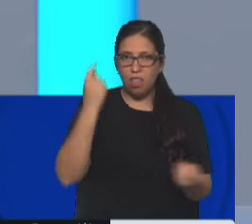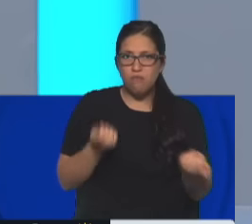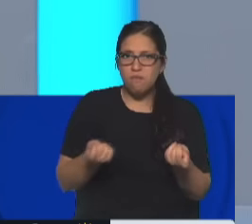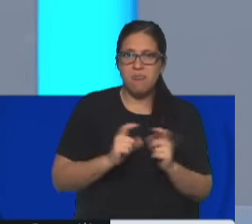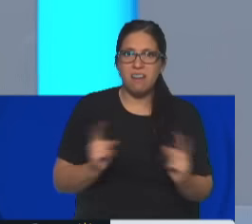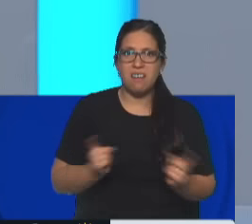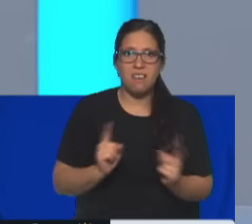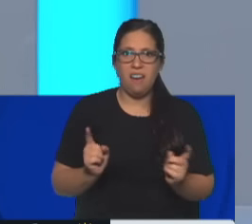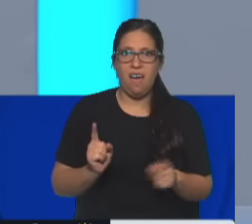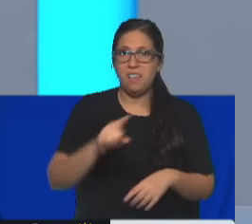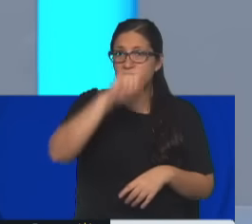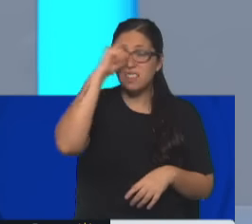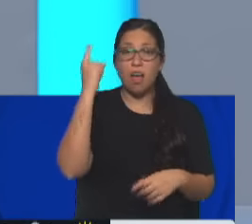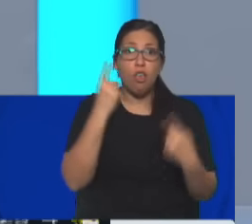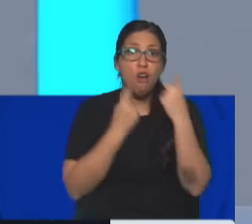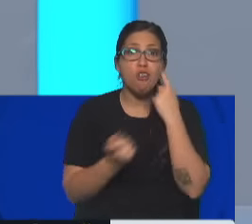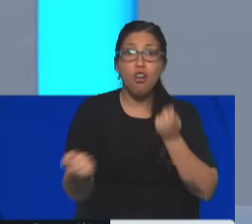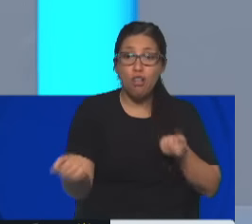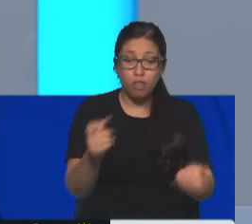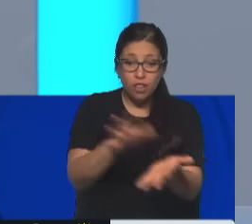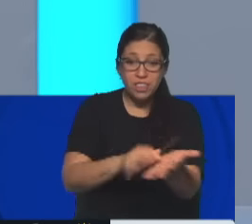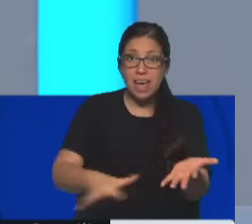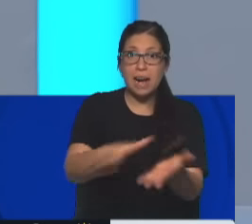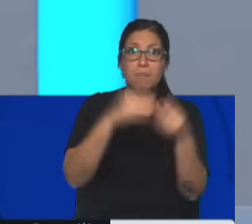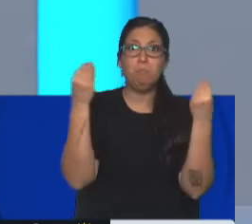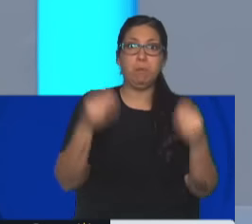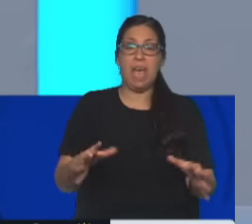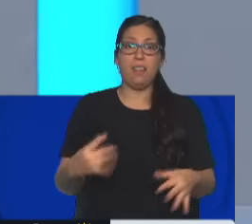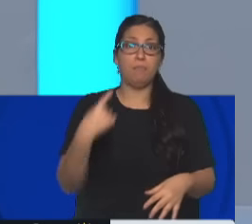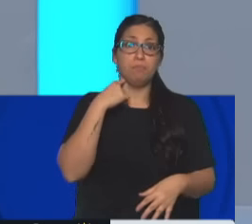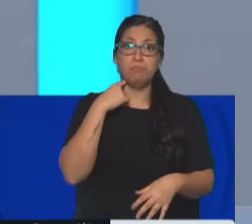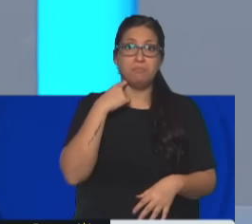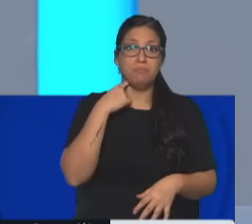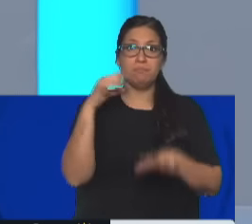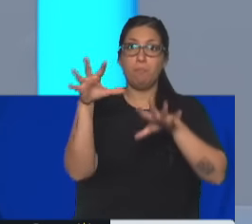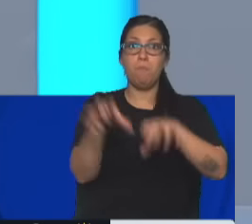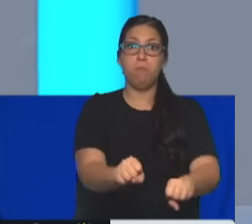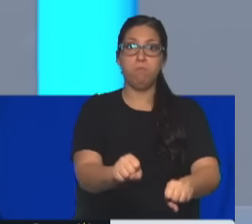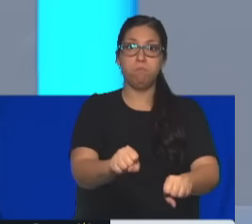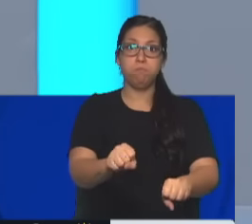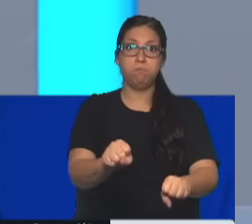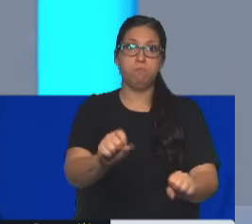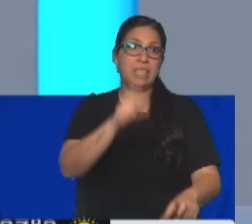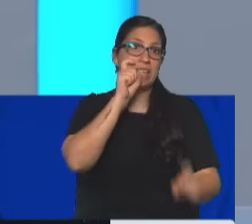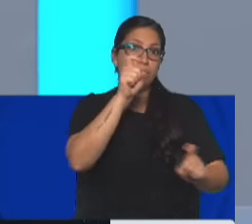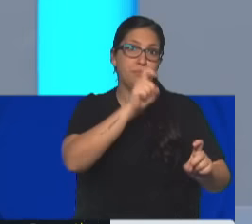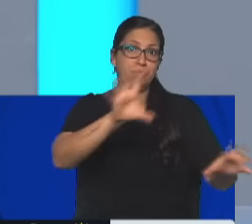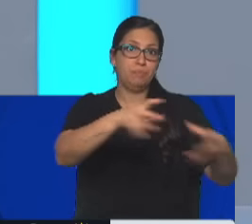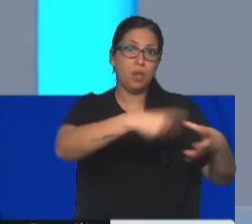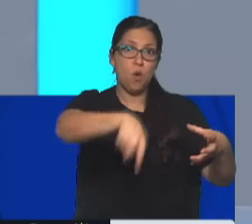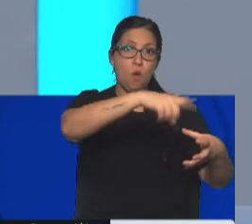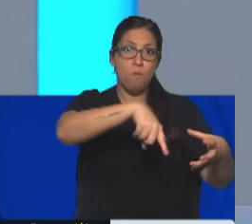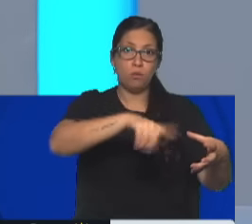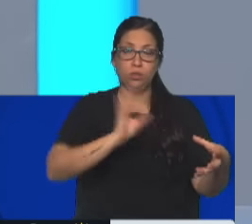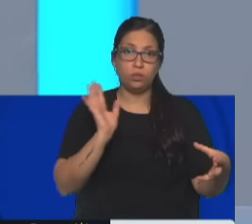eso, es el Estado que pierde el control sobre su propio territorio, y eso es lo que vemos tanto en Brasil, ahora que hablamos de estas organizaciones criminales, pero es